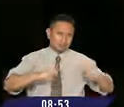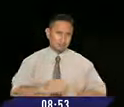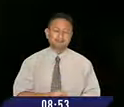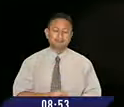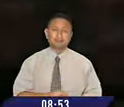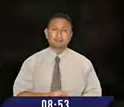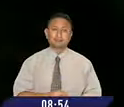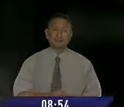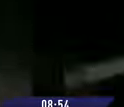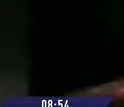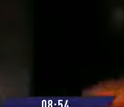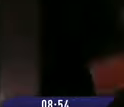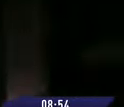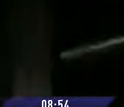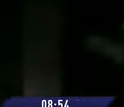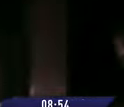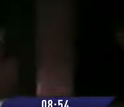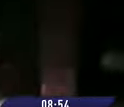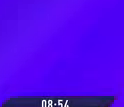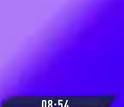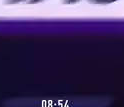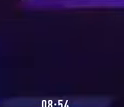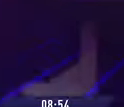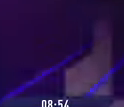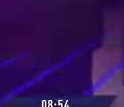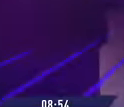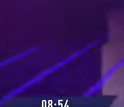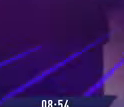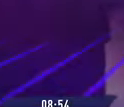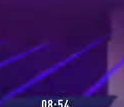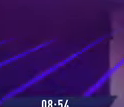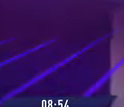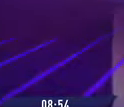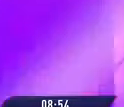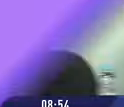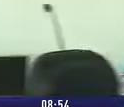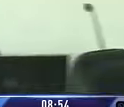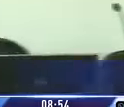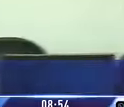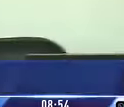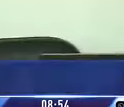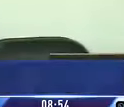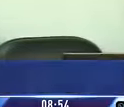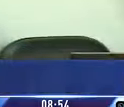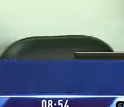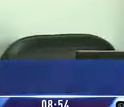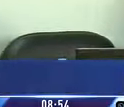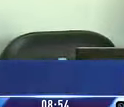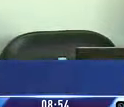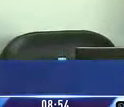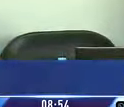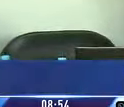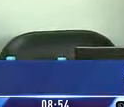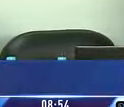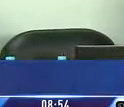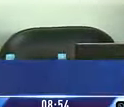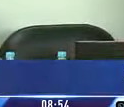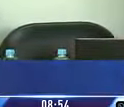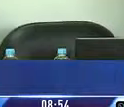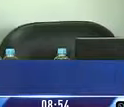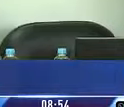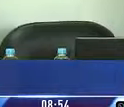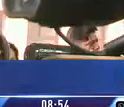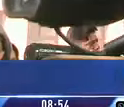Informó Marilyn Jaramillo. Y al retornar vamos a contarles que el régimen y el sector indígena en búsqueda de nuevos consensos en las